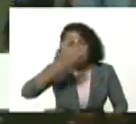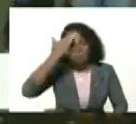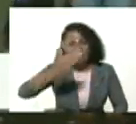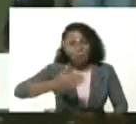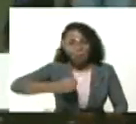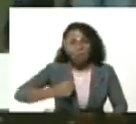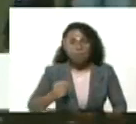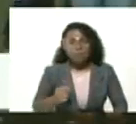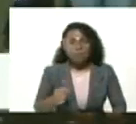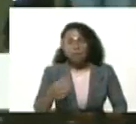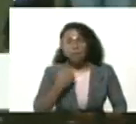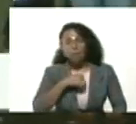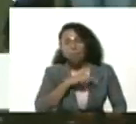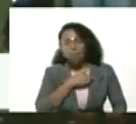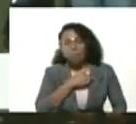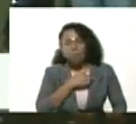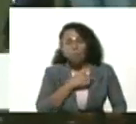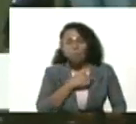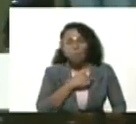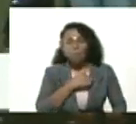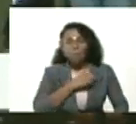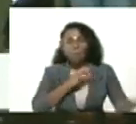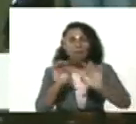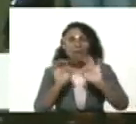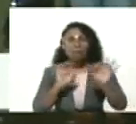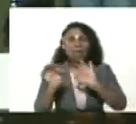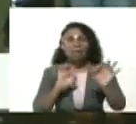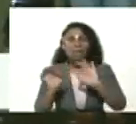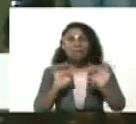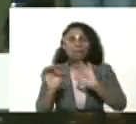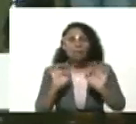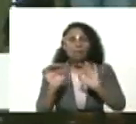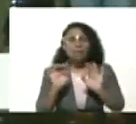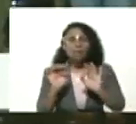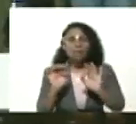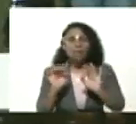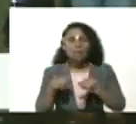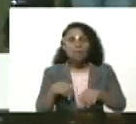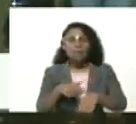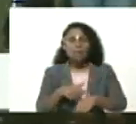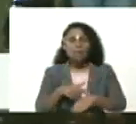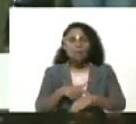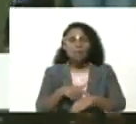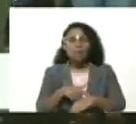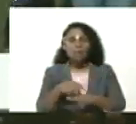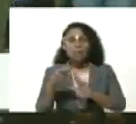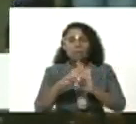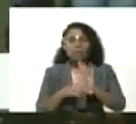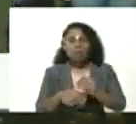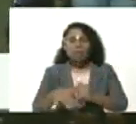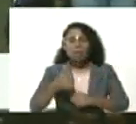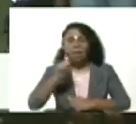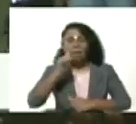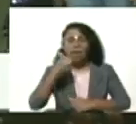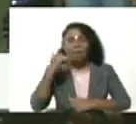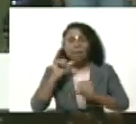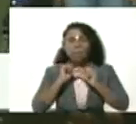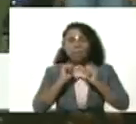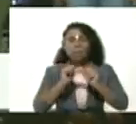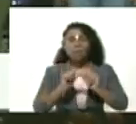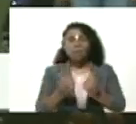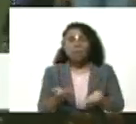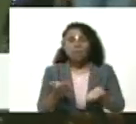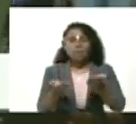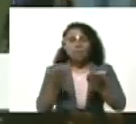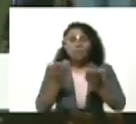cívico-militar-policial. Nosotros nos preparamos en estas horas en que los niveles del agua se han mantenido estables, no hemos